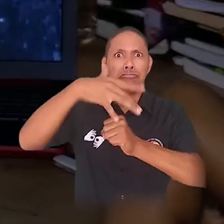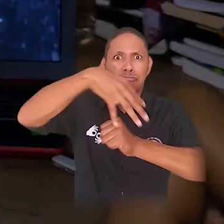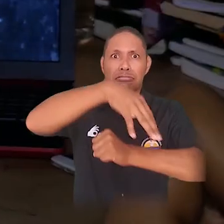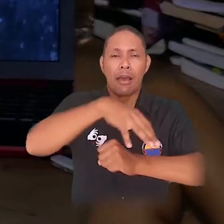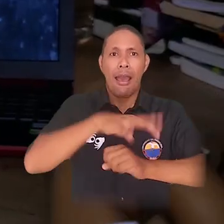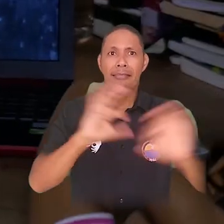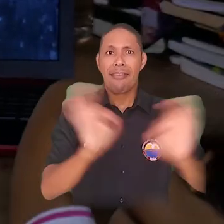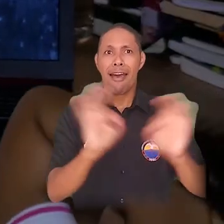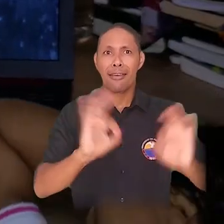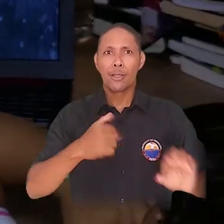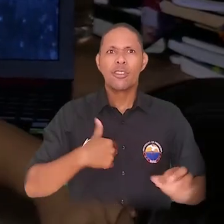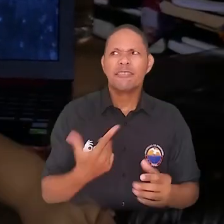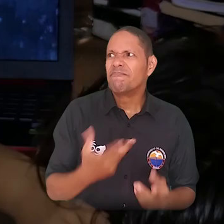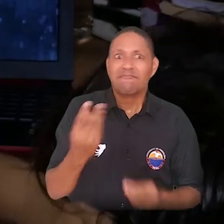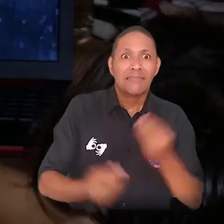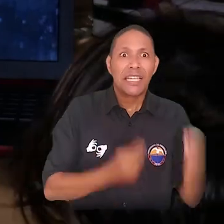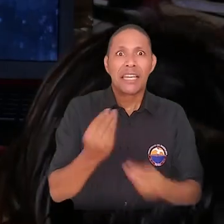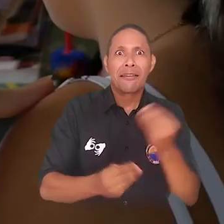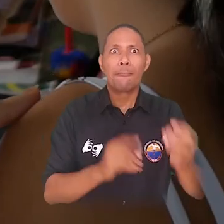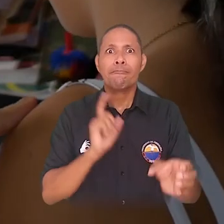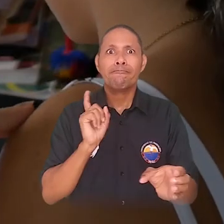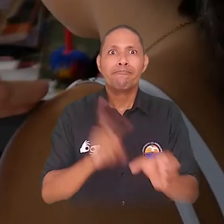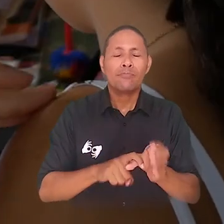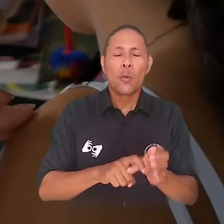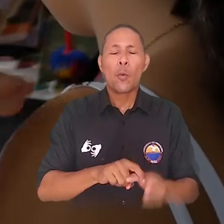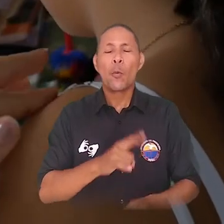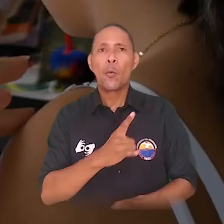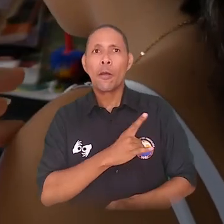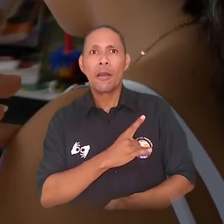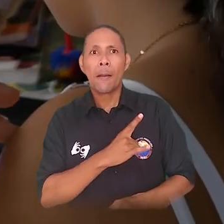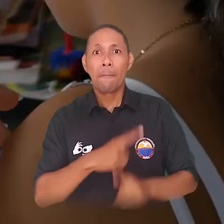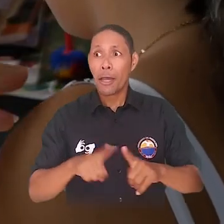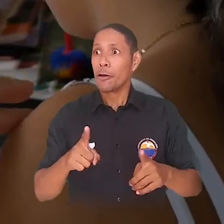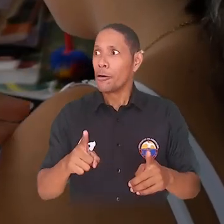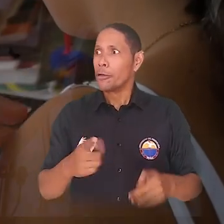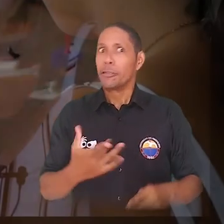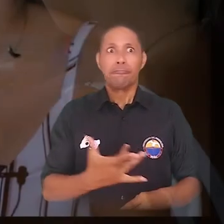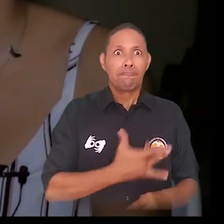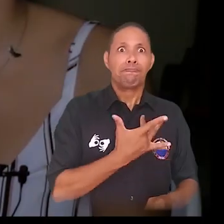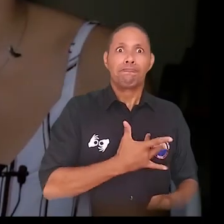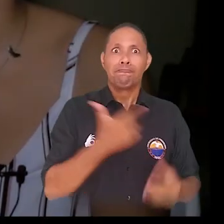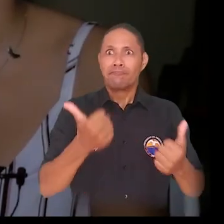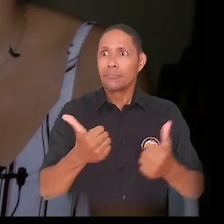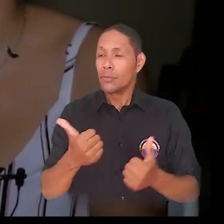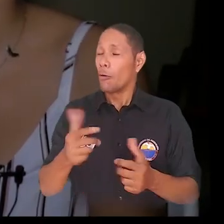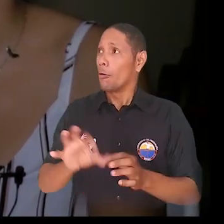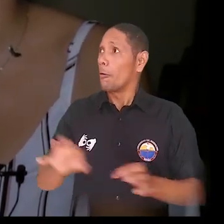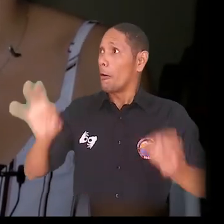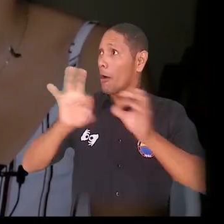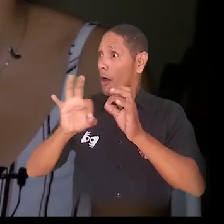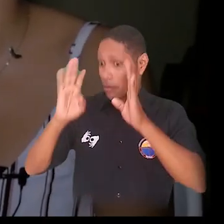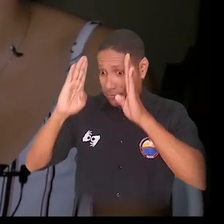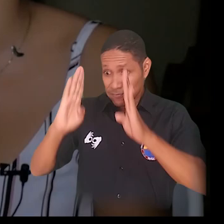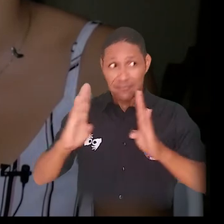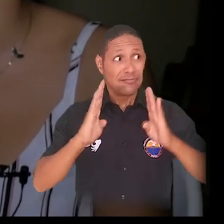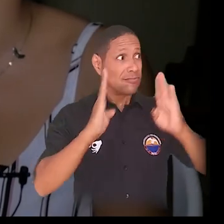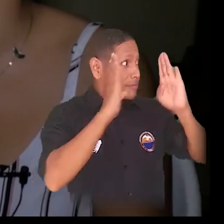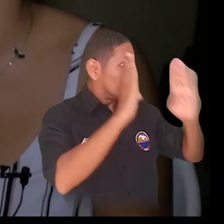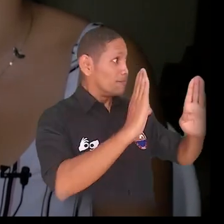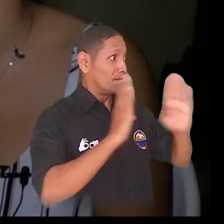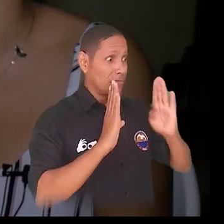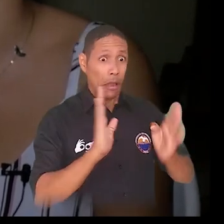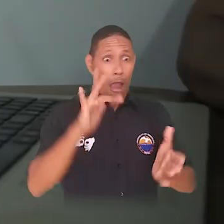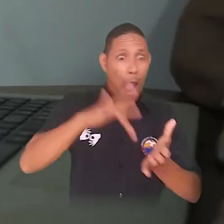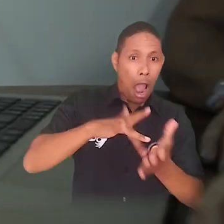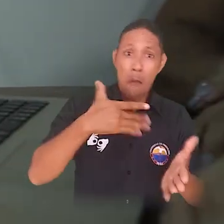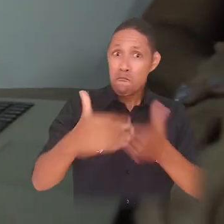tema del COVID, así que yo estaba muy a la expectativa de entrar a la universidad presencial, pero se siente muy grato saber que lo tienen en cuenta uno, muy por encima de no